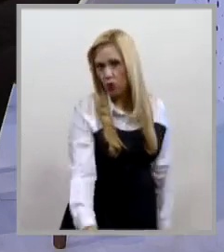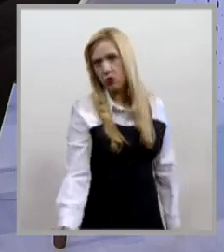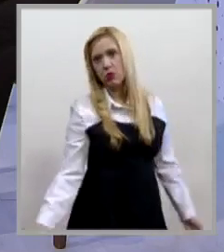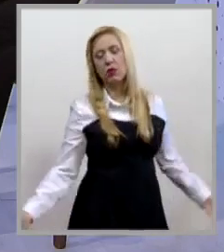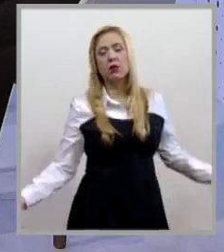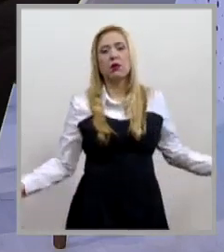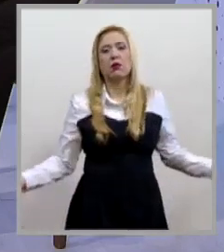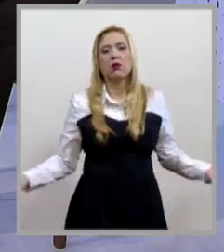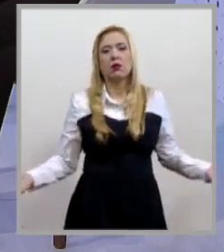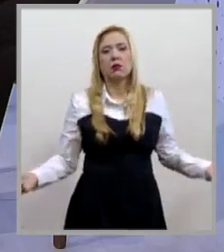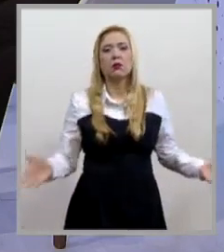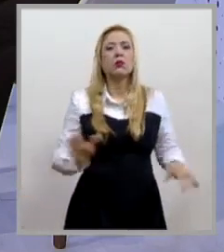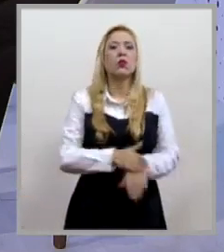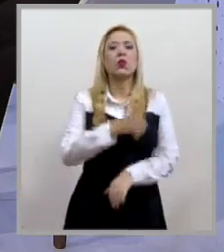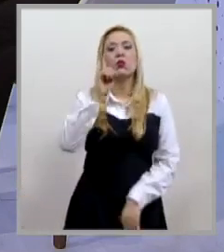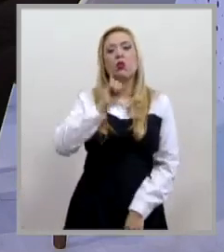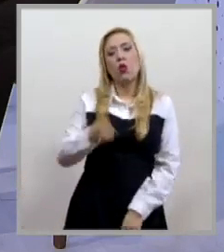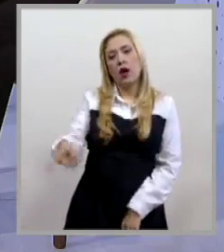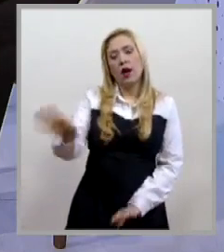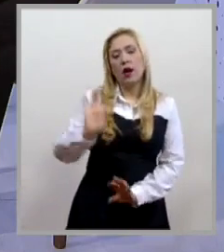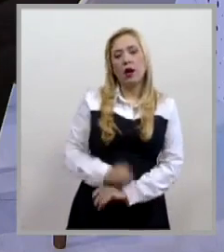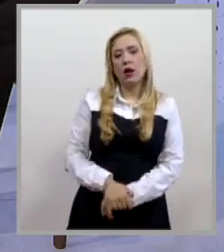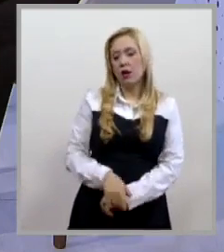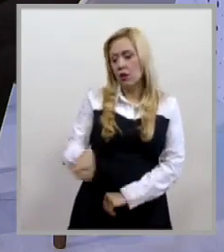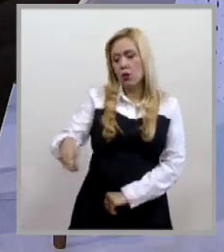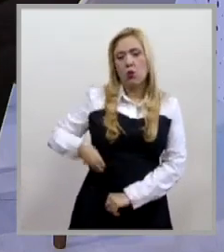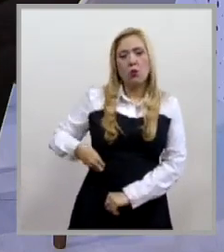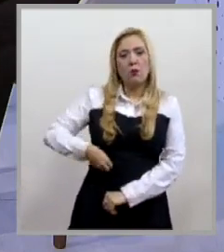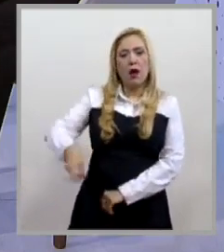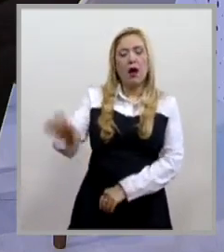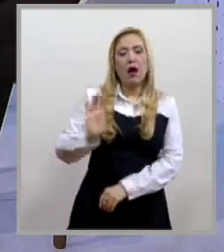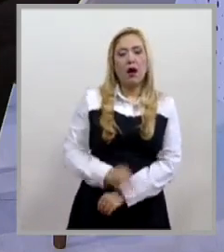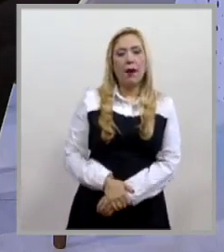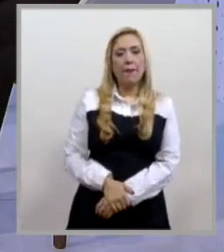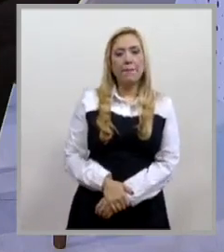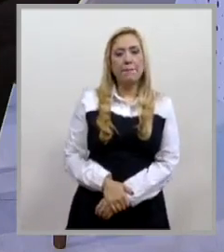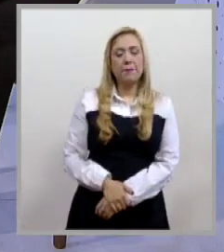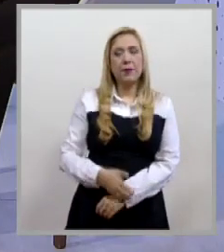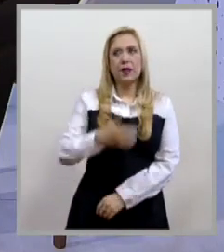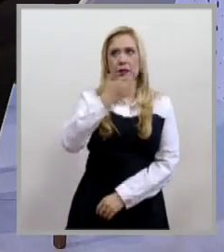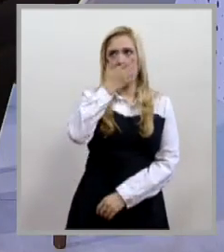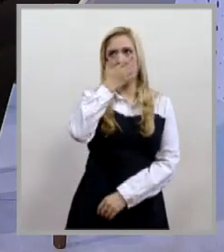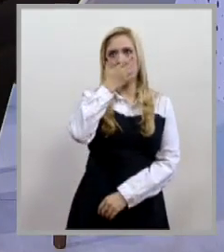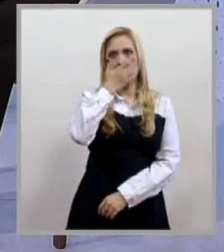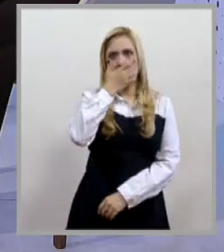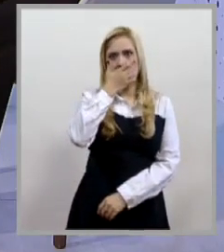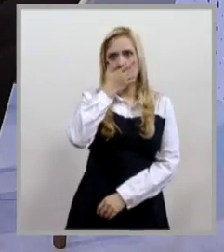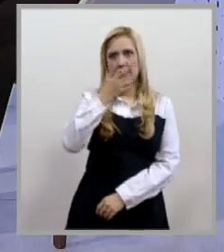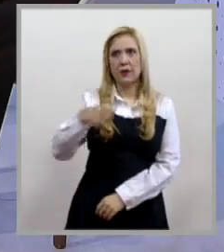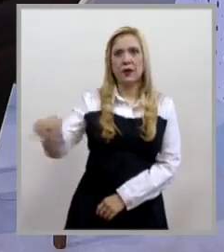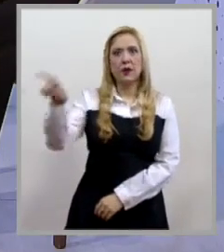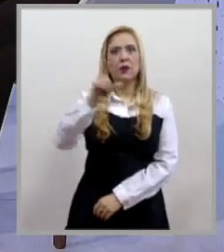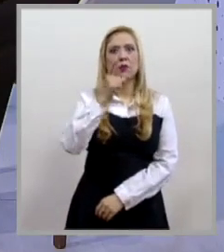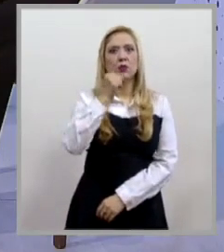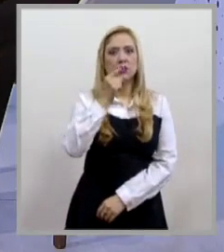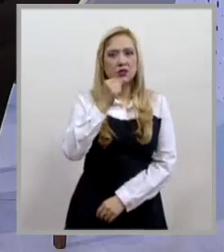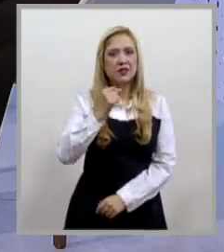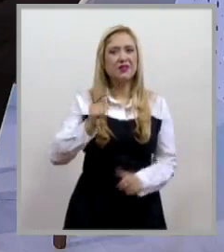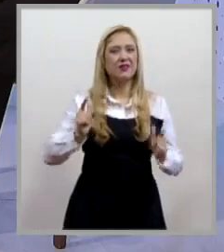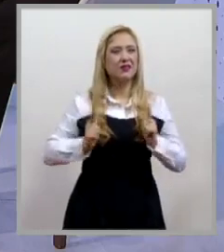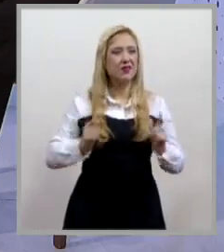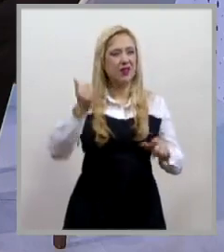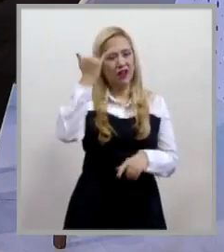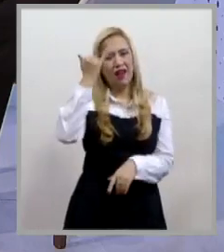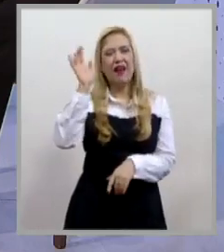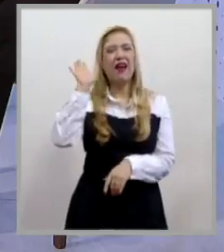la presencia de estereotipos y que fue una manera de cómo las autoridades minimizaban el problema,